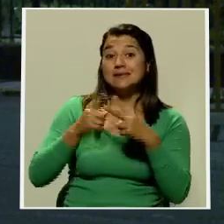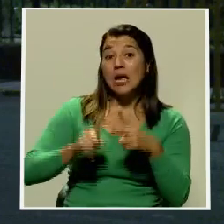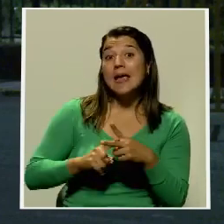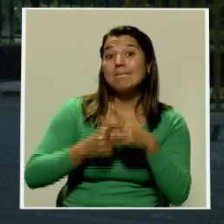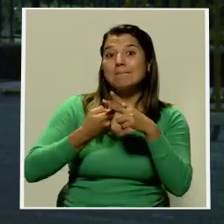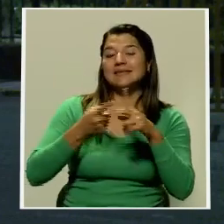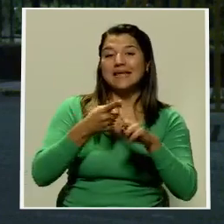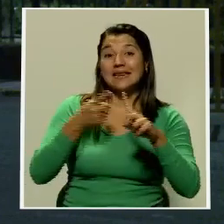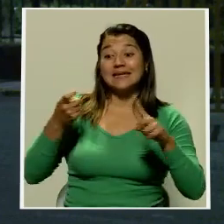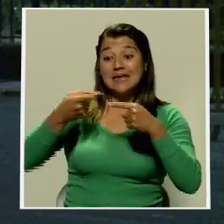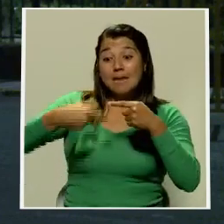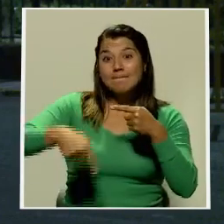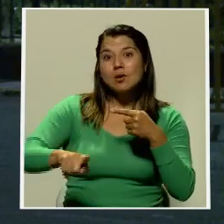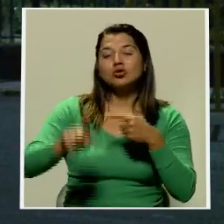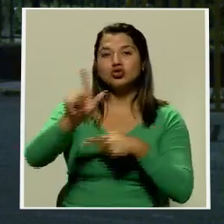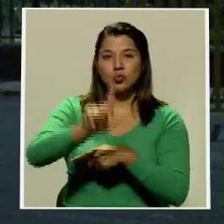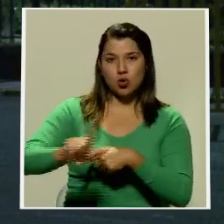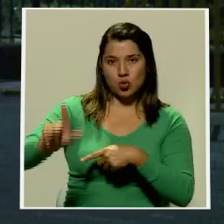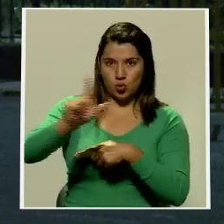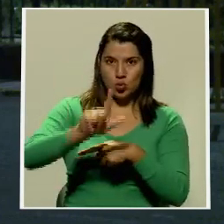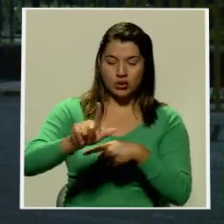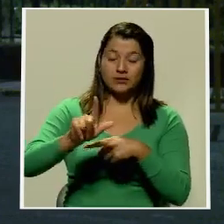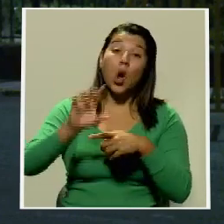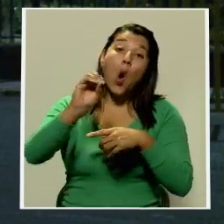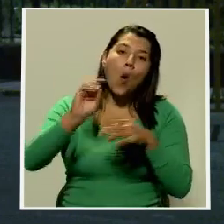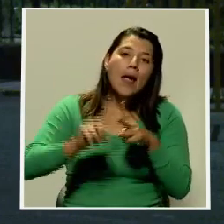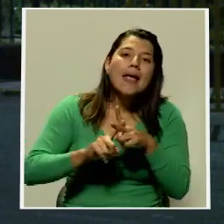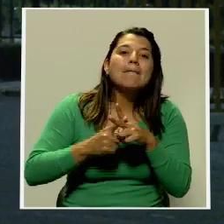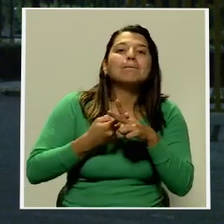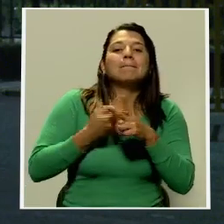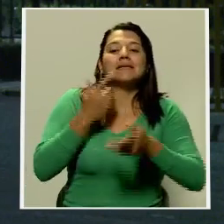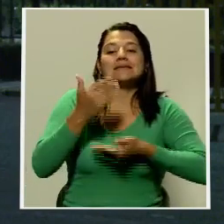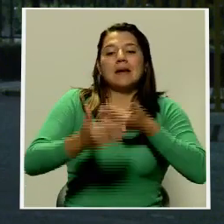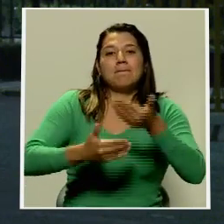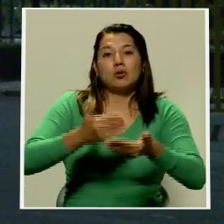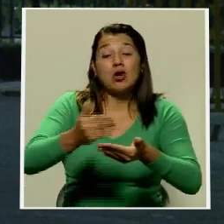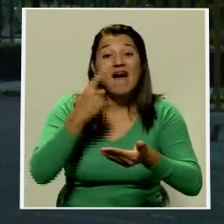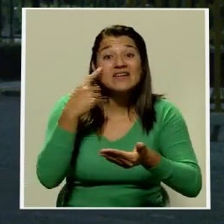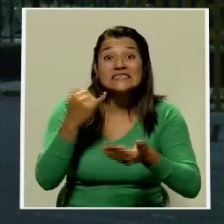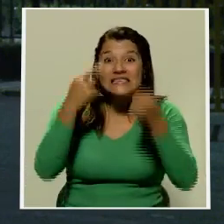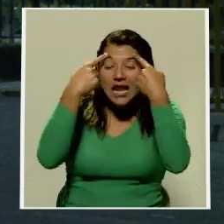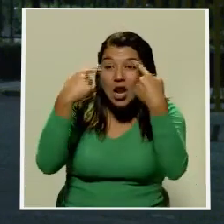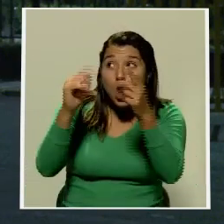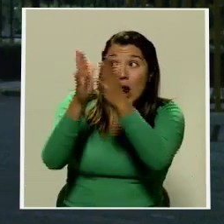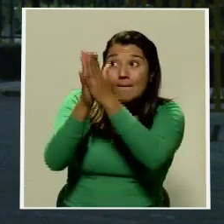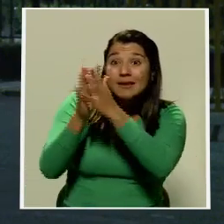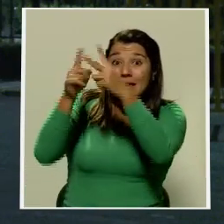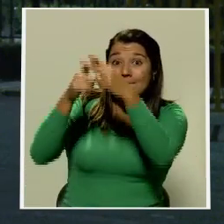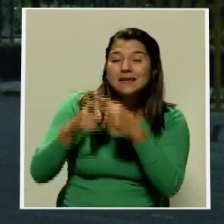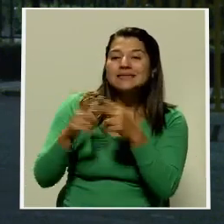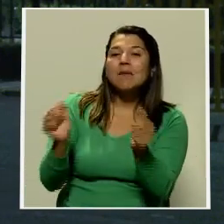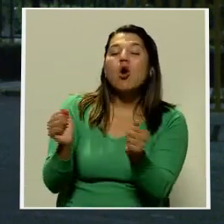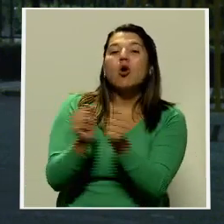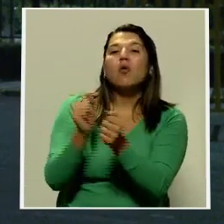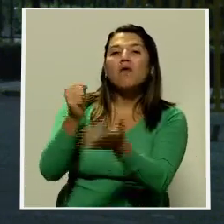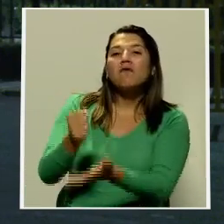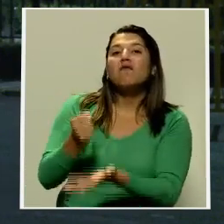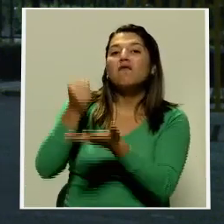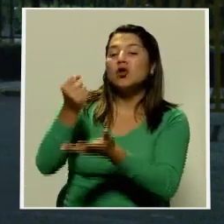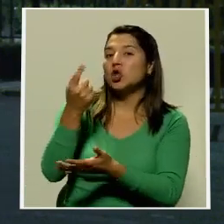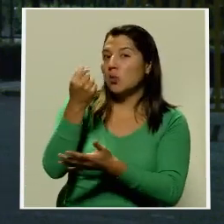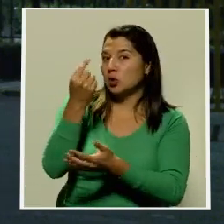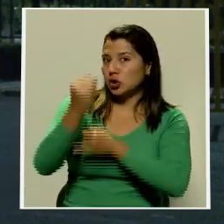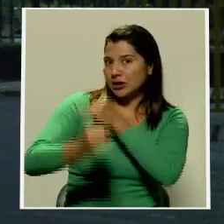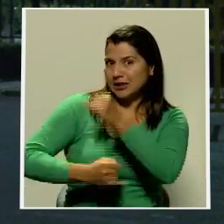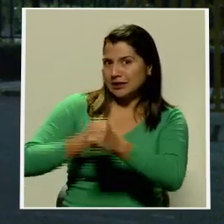a partir del próximo lunes, o que se va a empezar a trabajar para ver si logramos pedir este crédito en el Fondo Monetario Internacional. Y